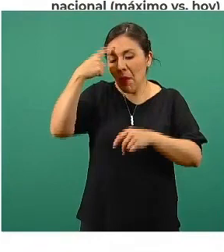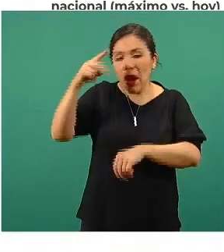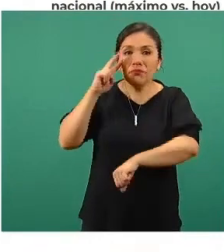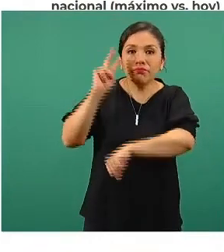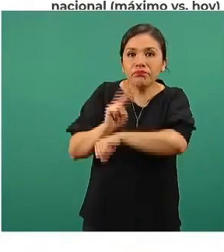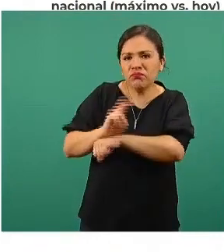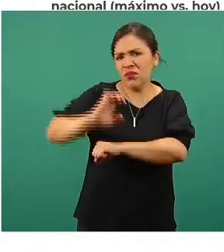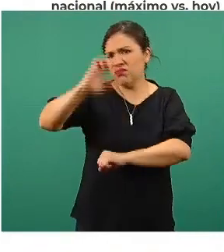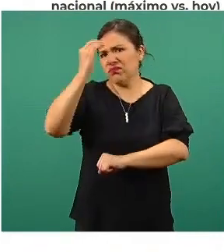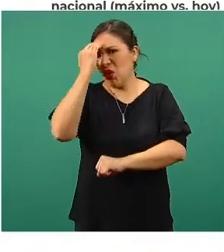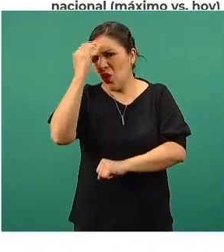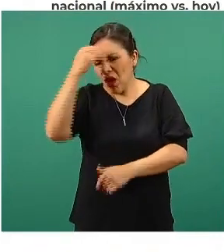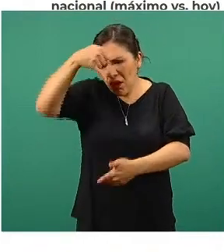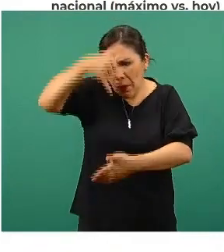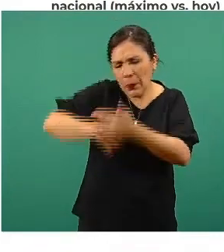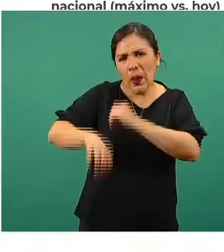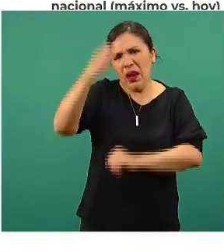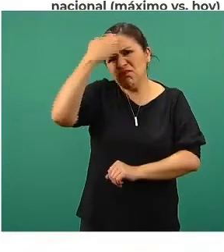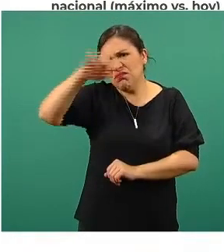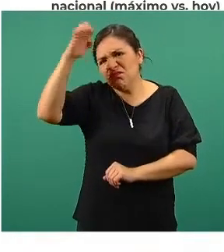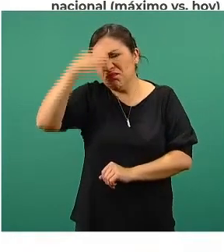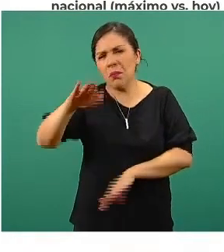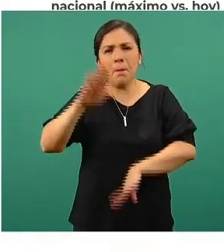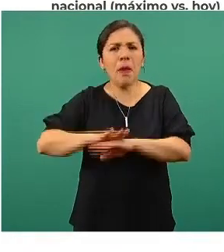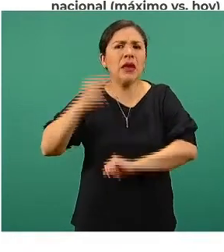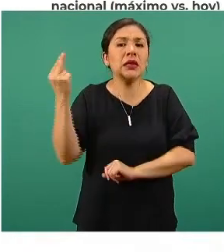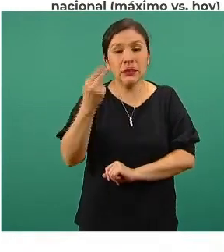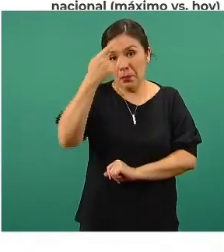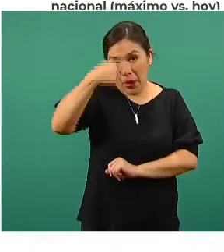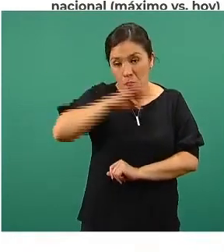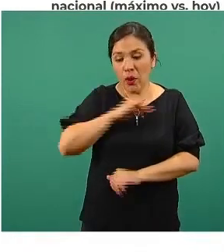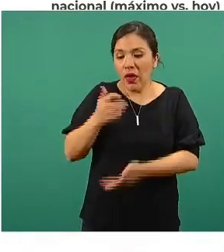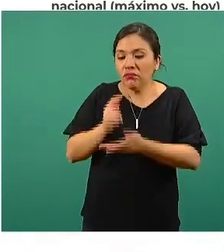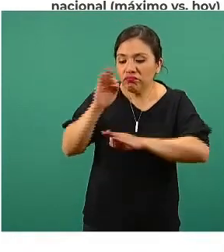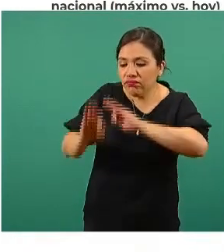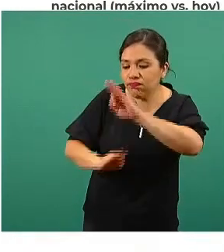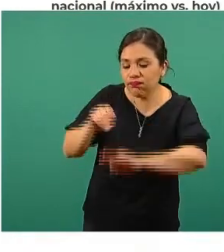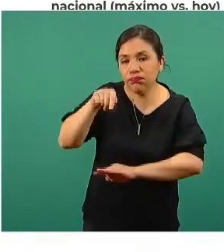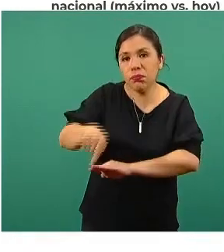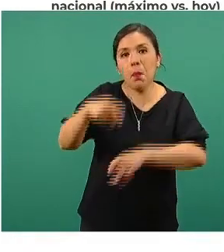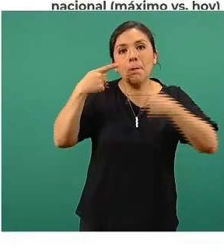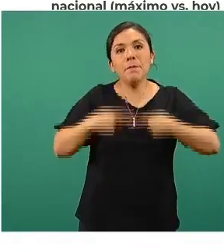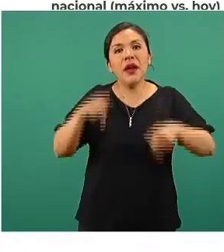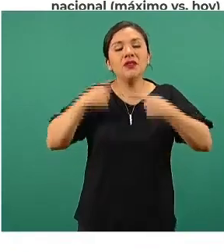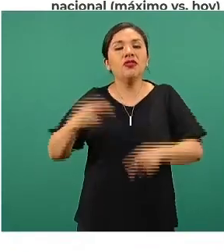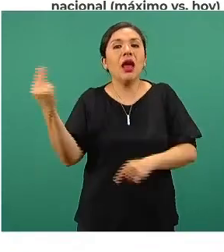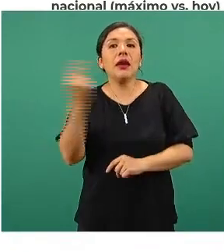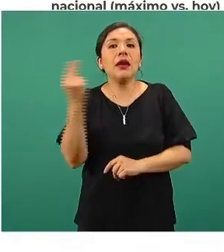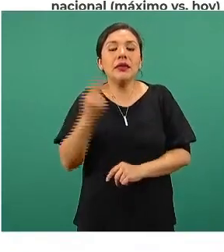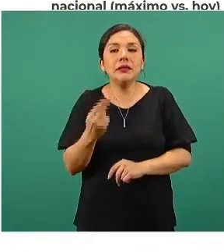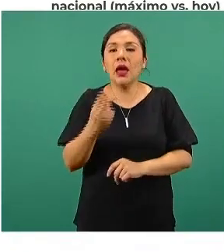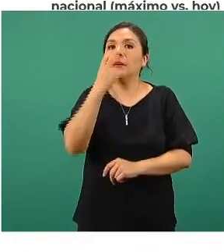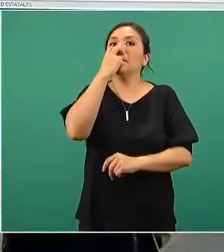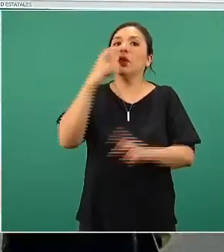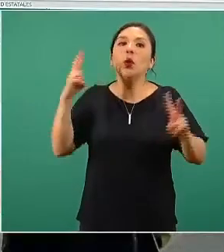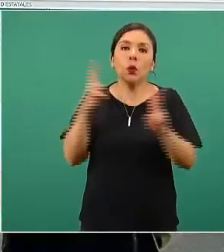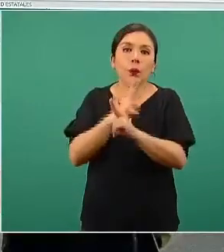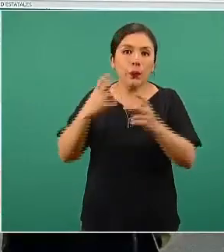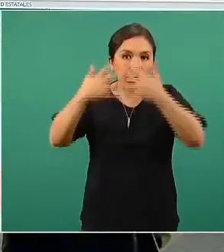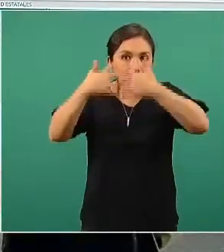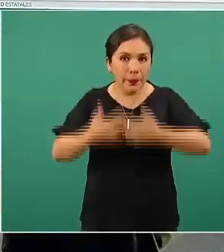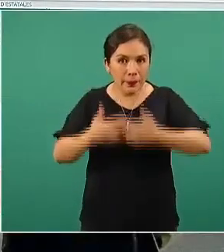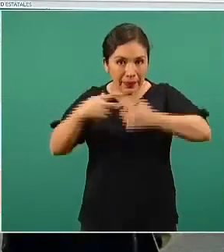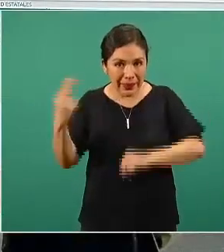los conocimientos y los alcances técnicos necesarios para atender a estas personas que requieren de una cama con